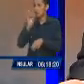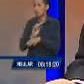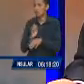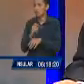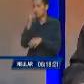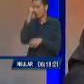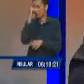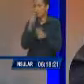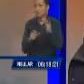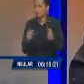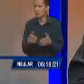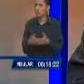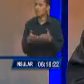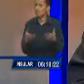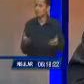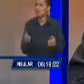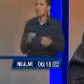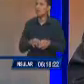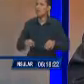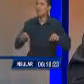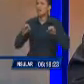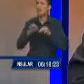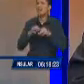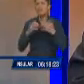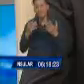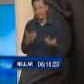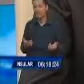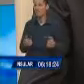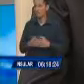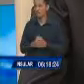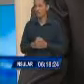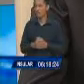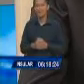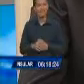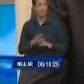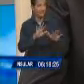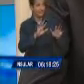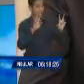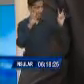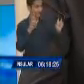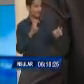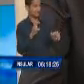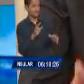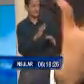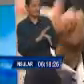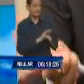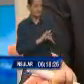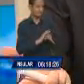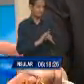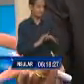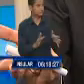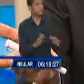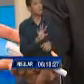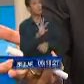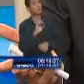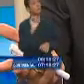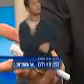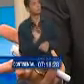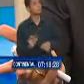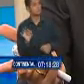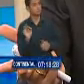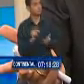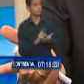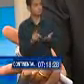pueblo ecuatoriano. Pero claro. Ahora, vamos al otro tema delicado. El otro tema delicado es, a ver, ya no vamos a hablar del 40% de los